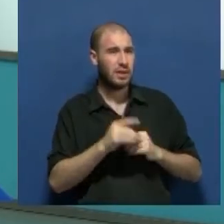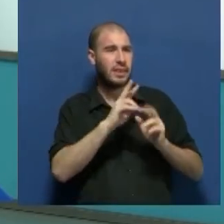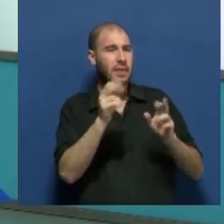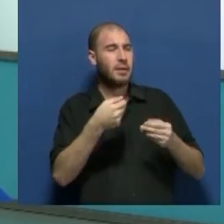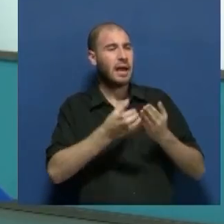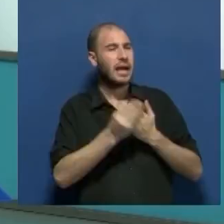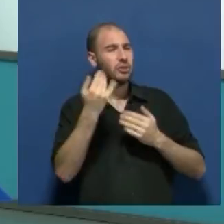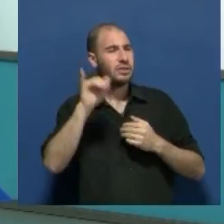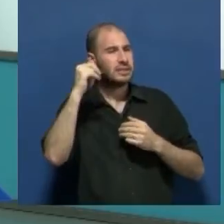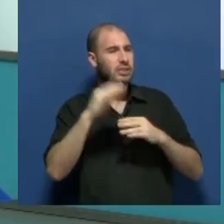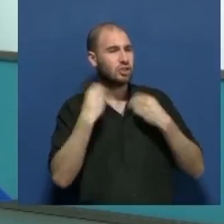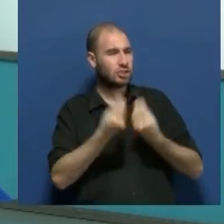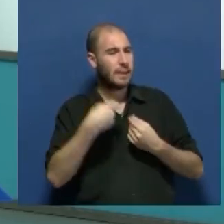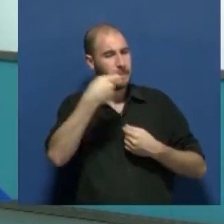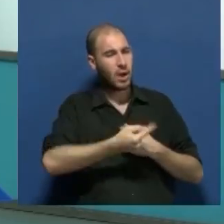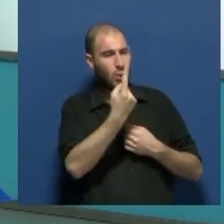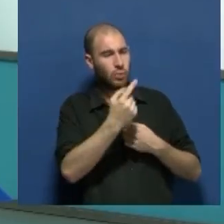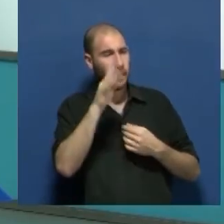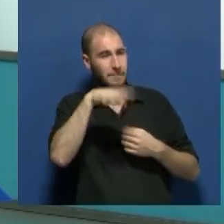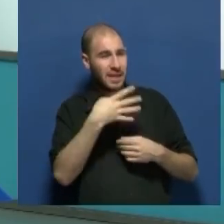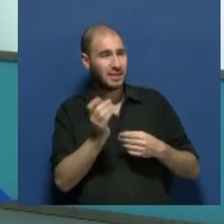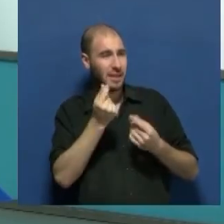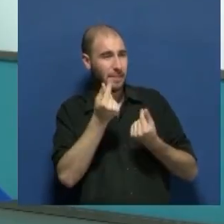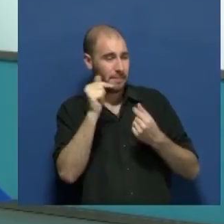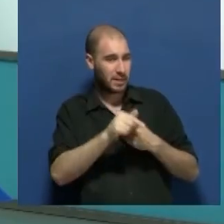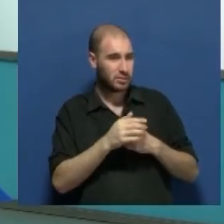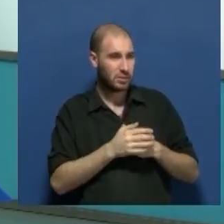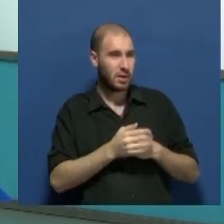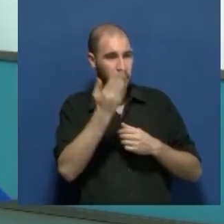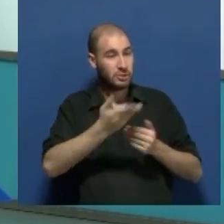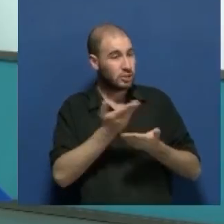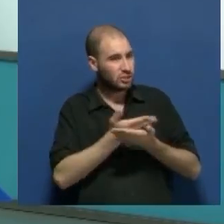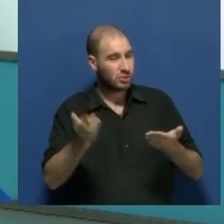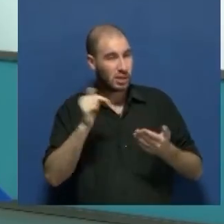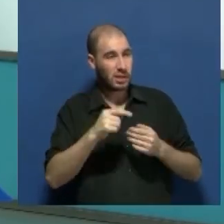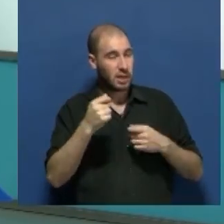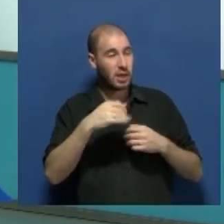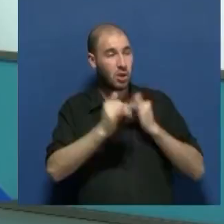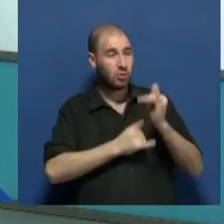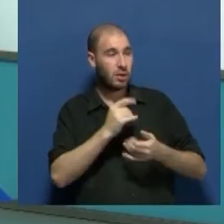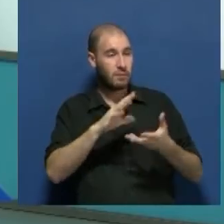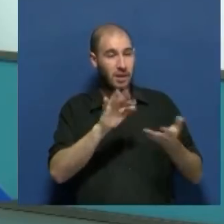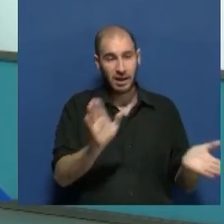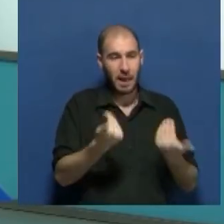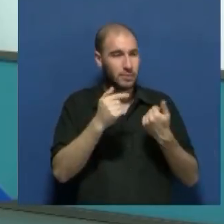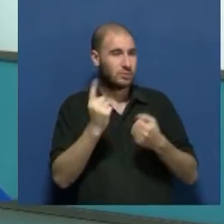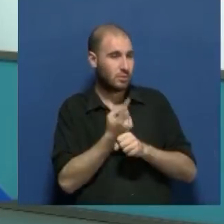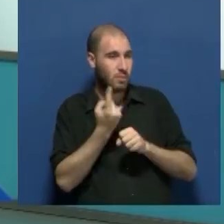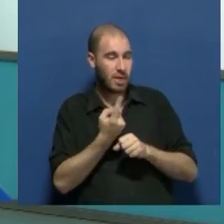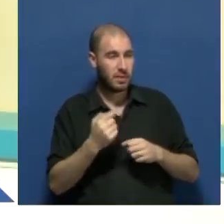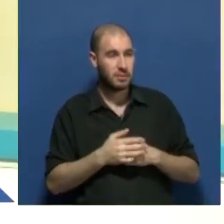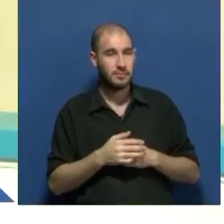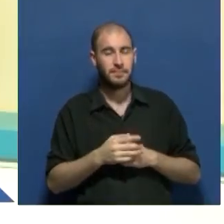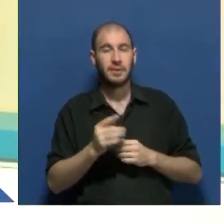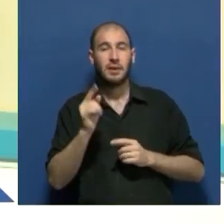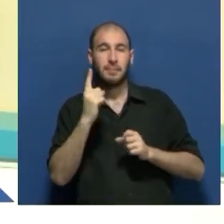respecto al costo de financiación, al costo de contado, era una planilla de precios que no todos lo podían abordar de un día para el otro o en una semana para bueno,